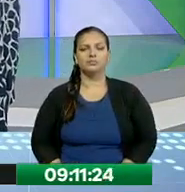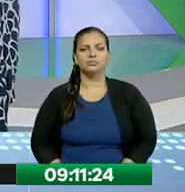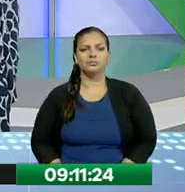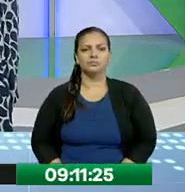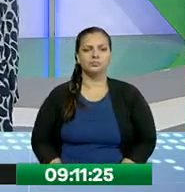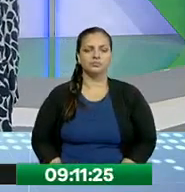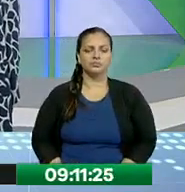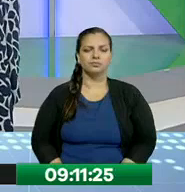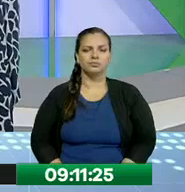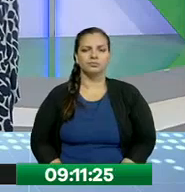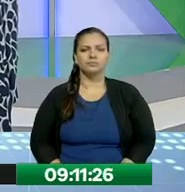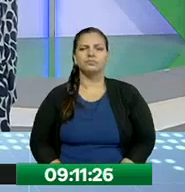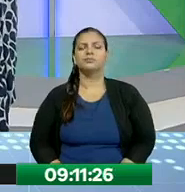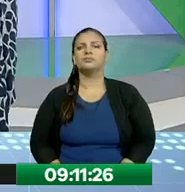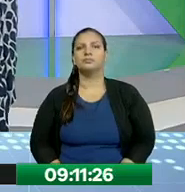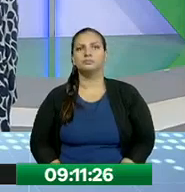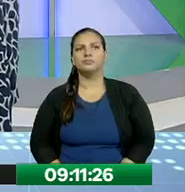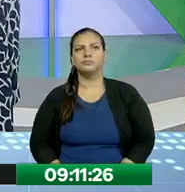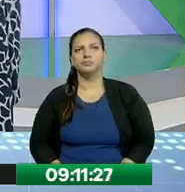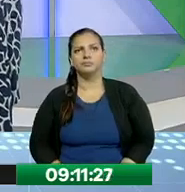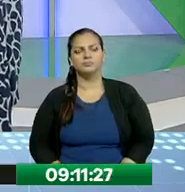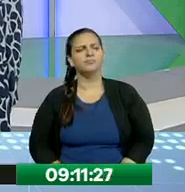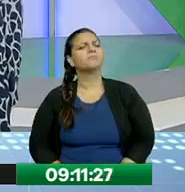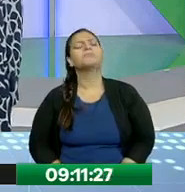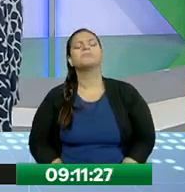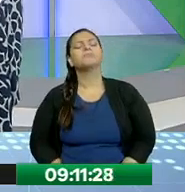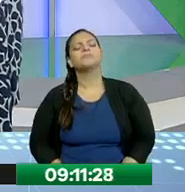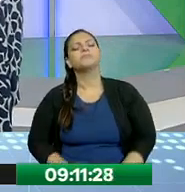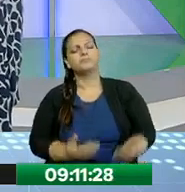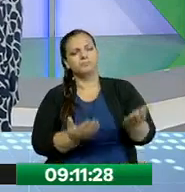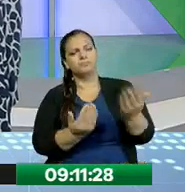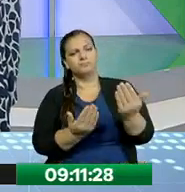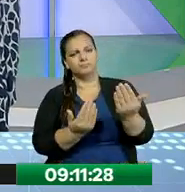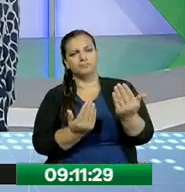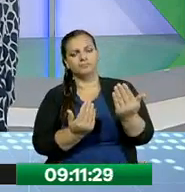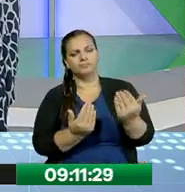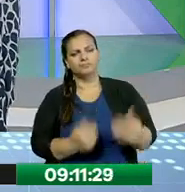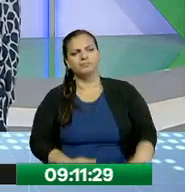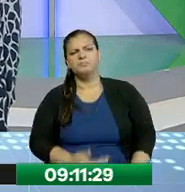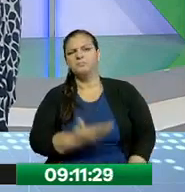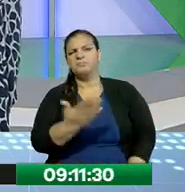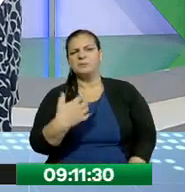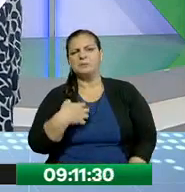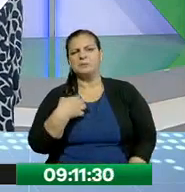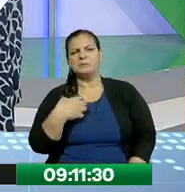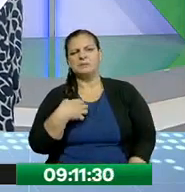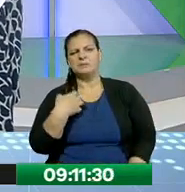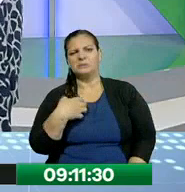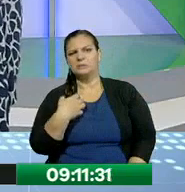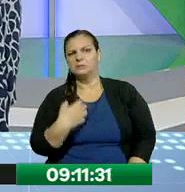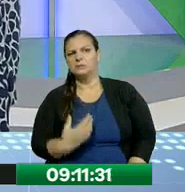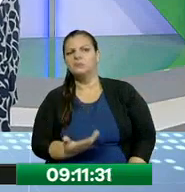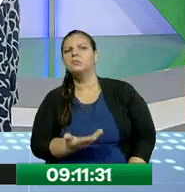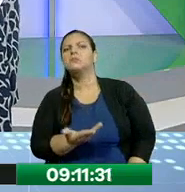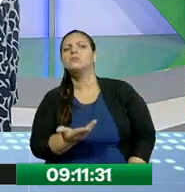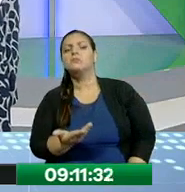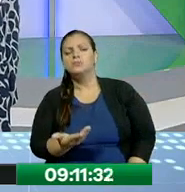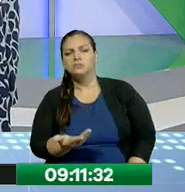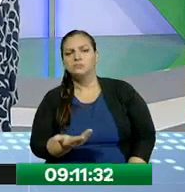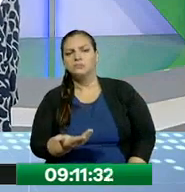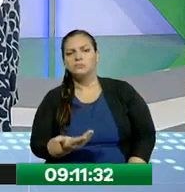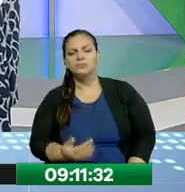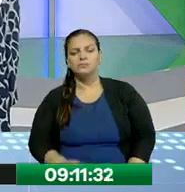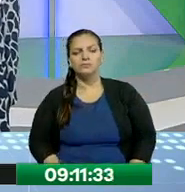potable en ese cantón de la provincia del Guayas. ¿Qué sucede exactamente? ¿Cuál es el reclamo? Aparte hay otras angustias que tienen los moradores